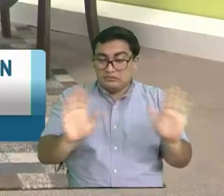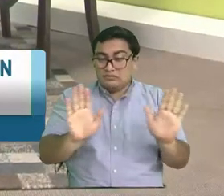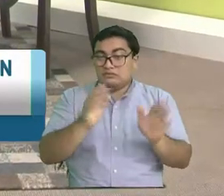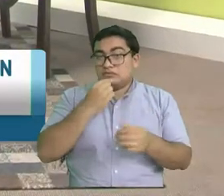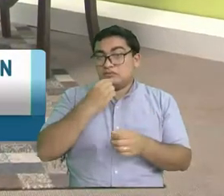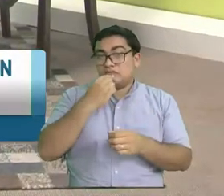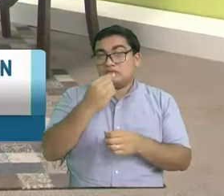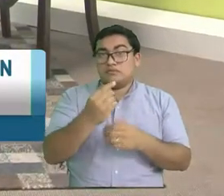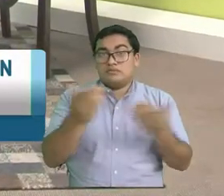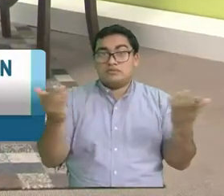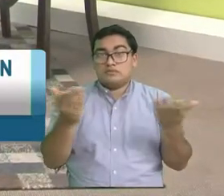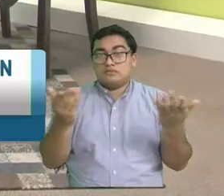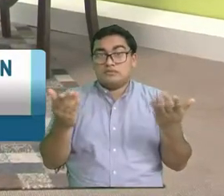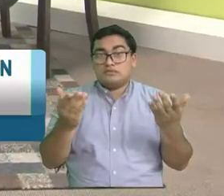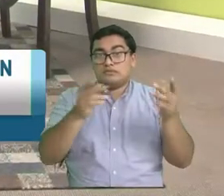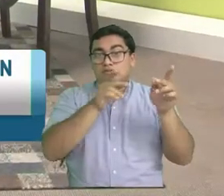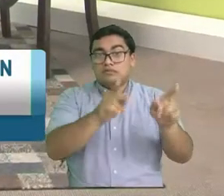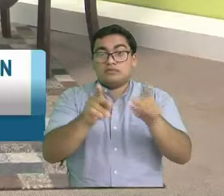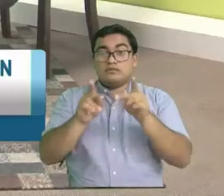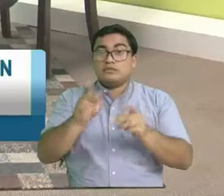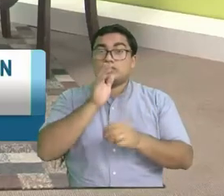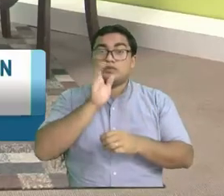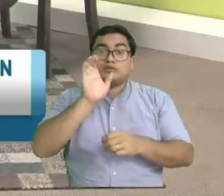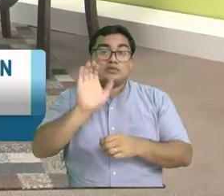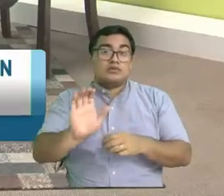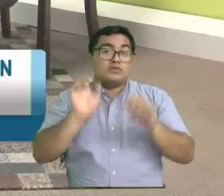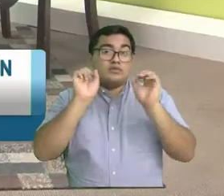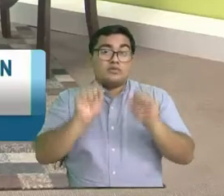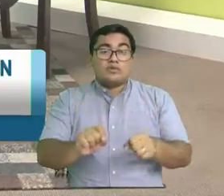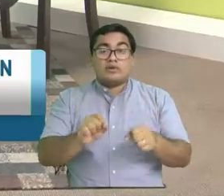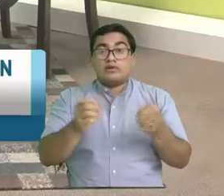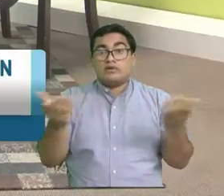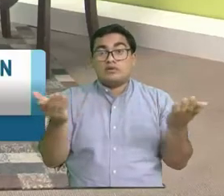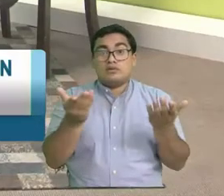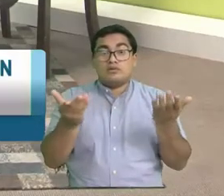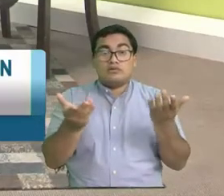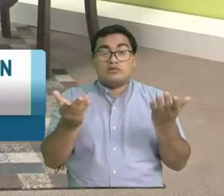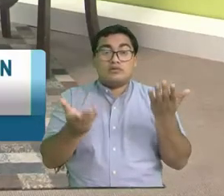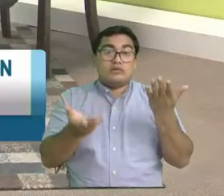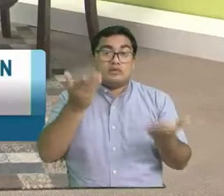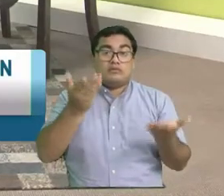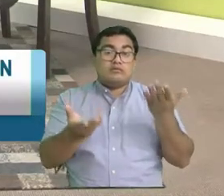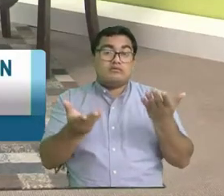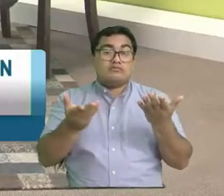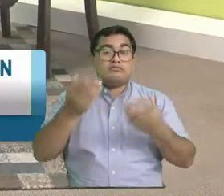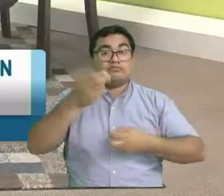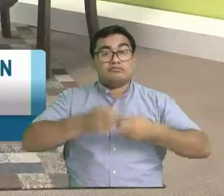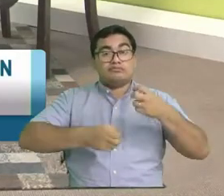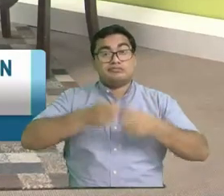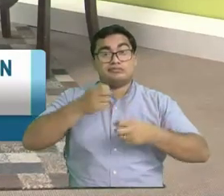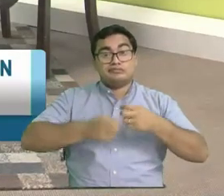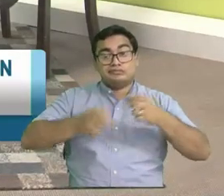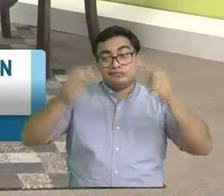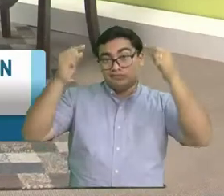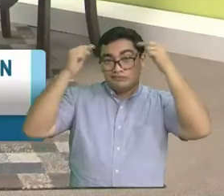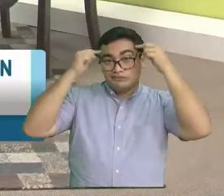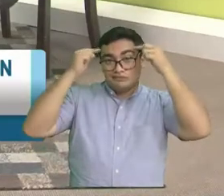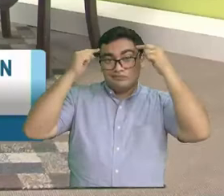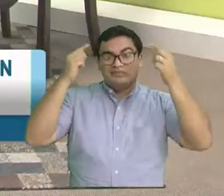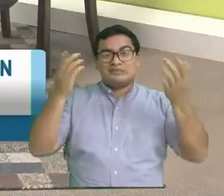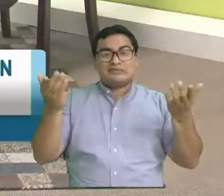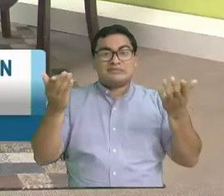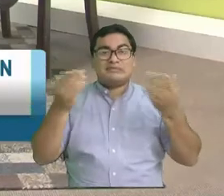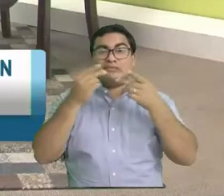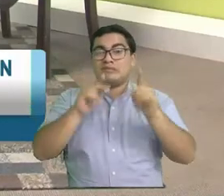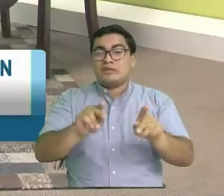el paciente se forma. Crece. Puede estar relacionado a alguna malformación anatómica en el cerebro, pero que